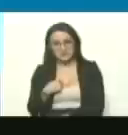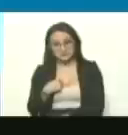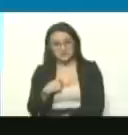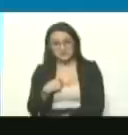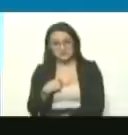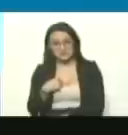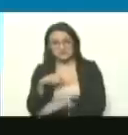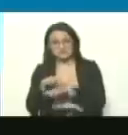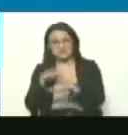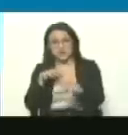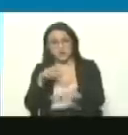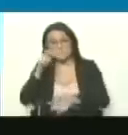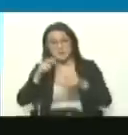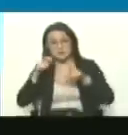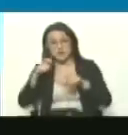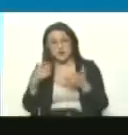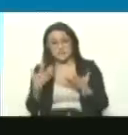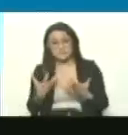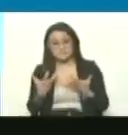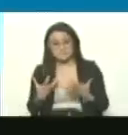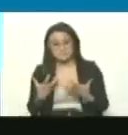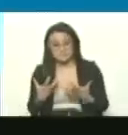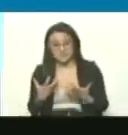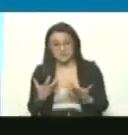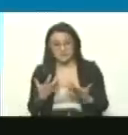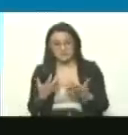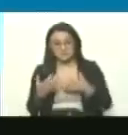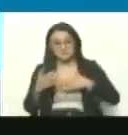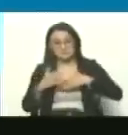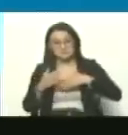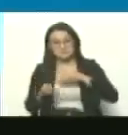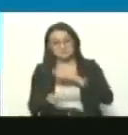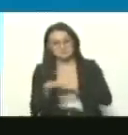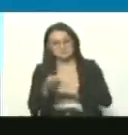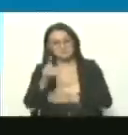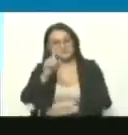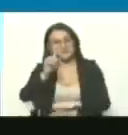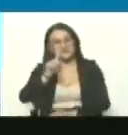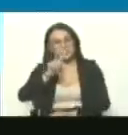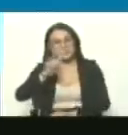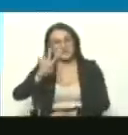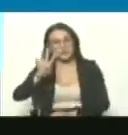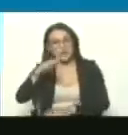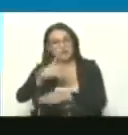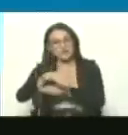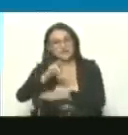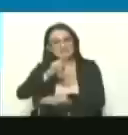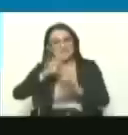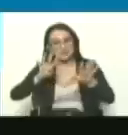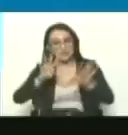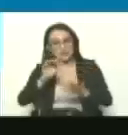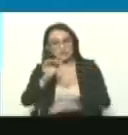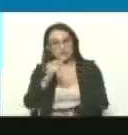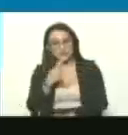grande. Por aquí tengo un reporte que ustedes están en la calle 124 con avenida 74.